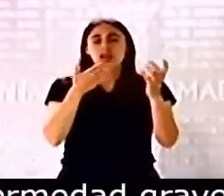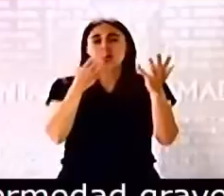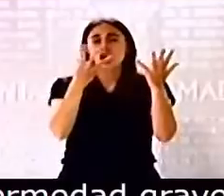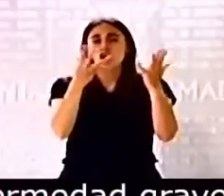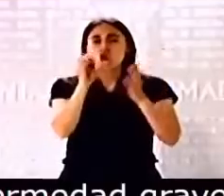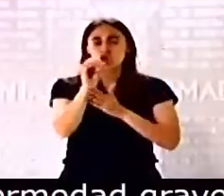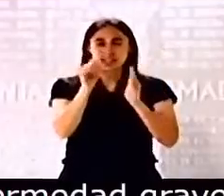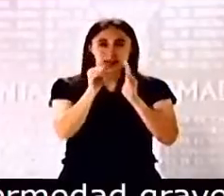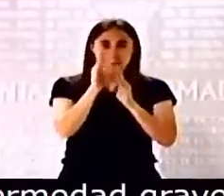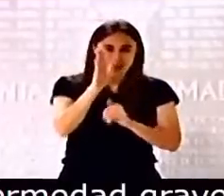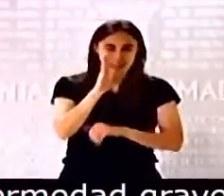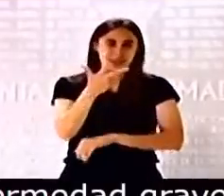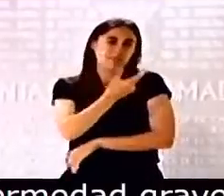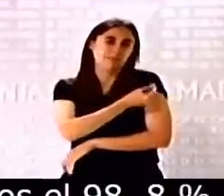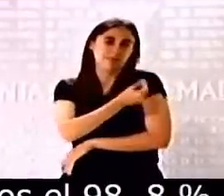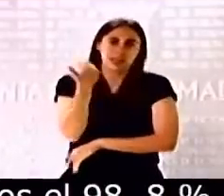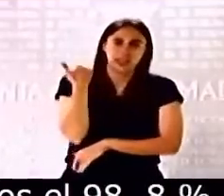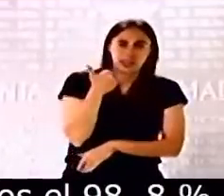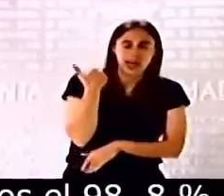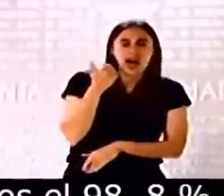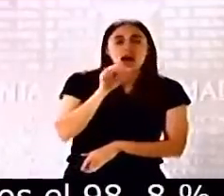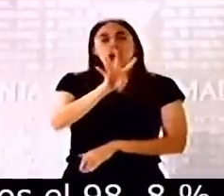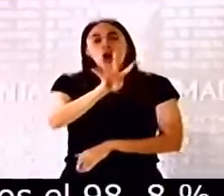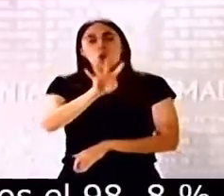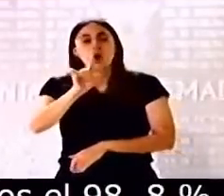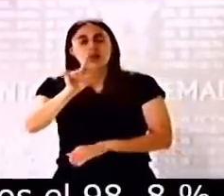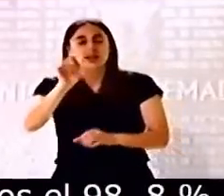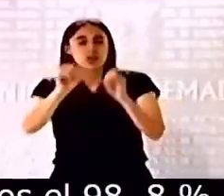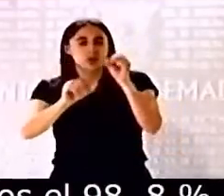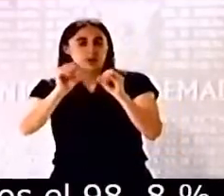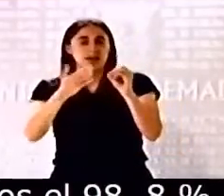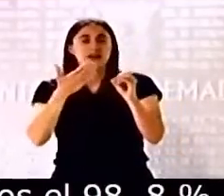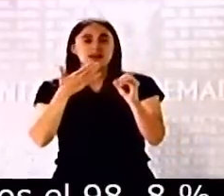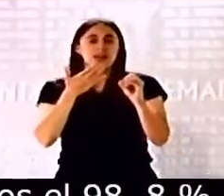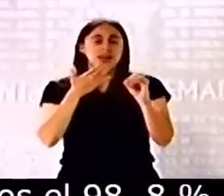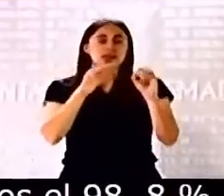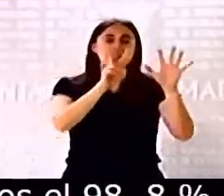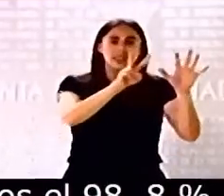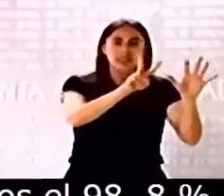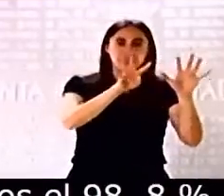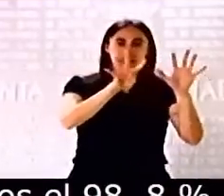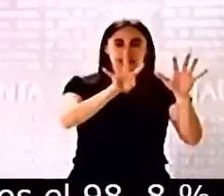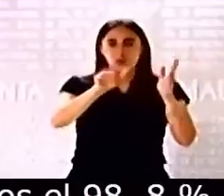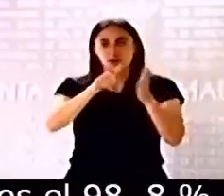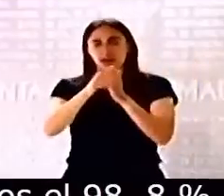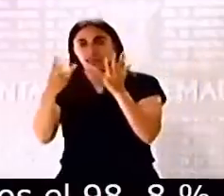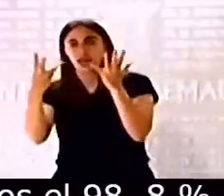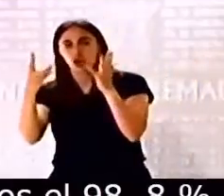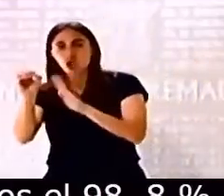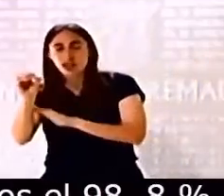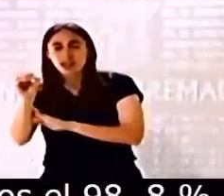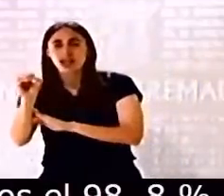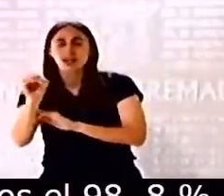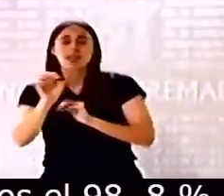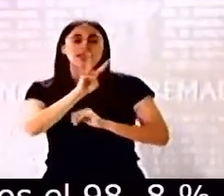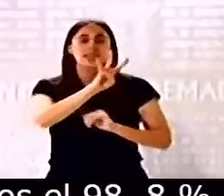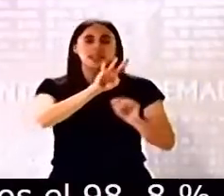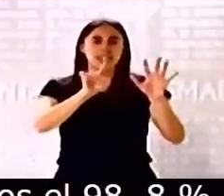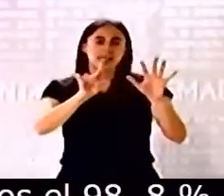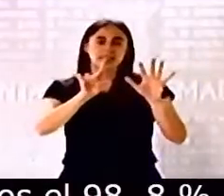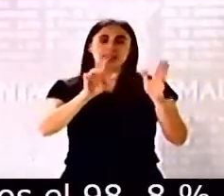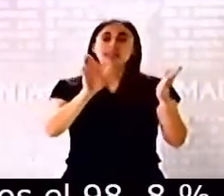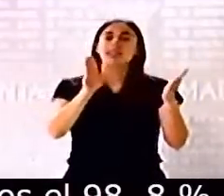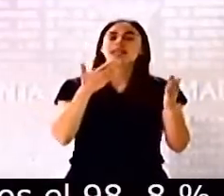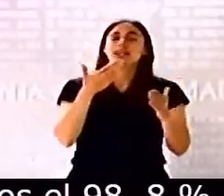el 41% del tramo de edad de 79 a 70 y el 36% de 69